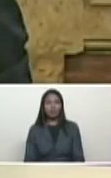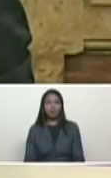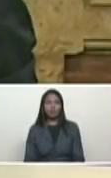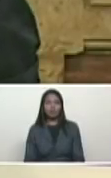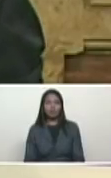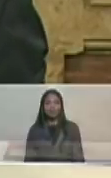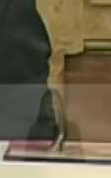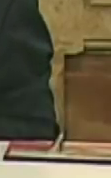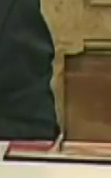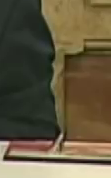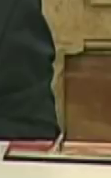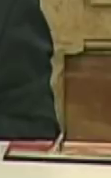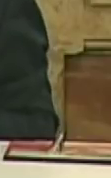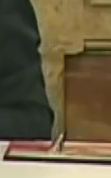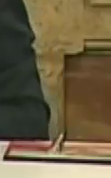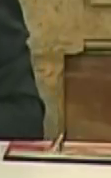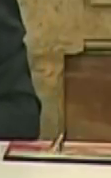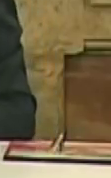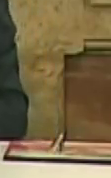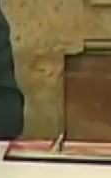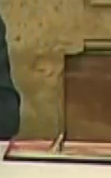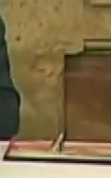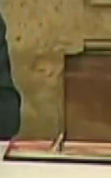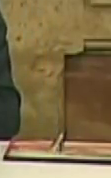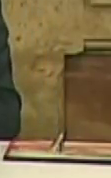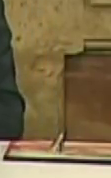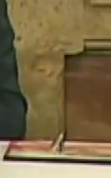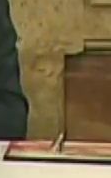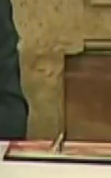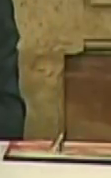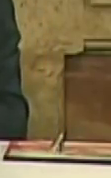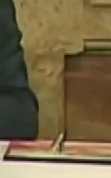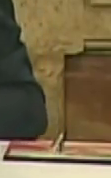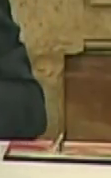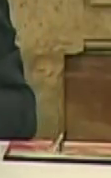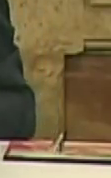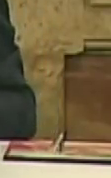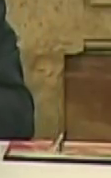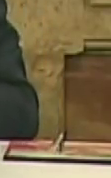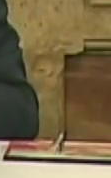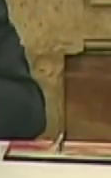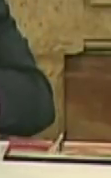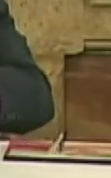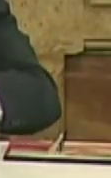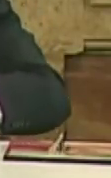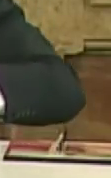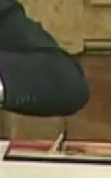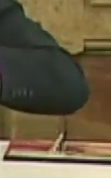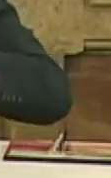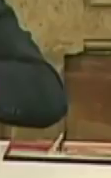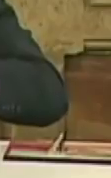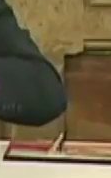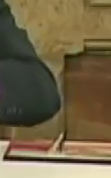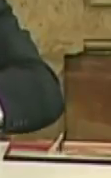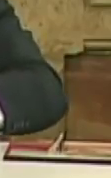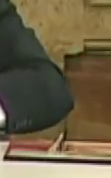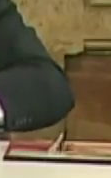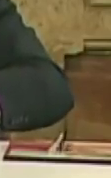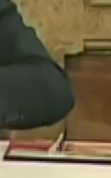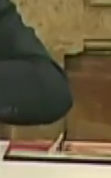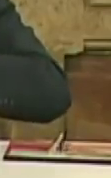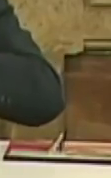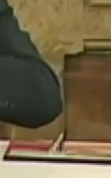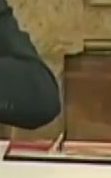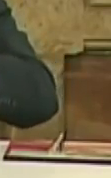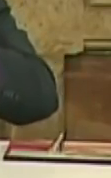y el poder constituyente los poderes constituidos el poder militar le demos ejemplo de aires de renovación de nuevos